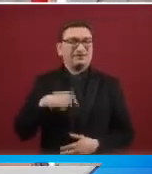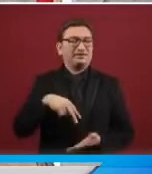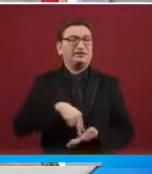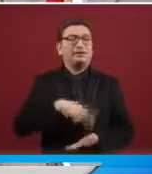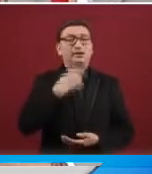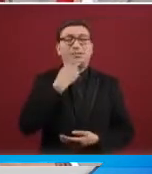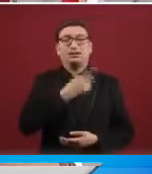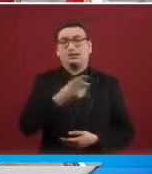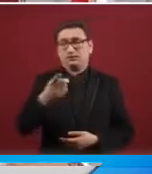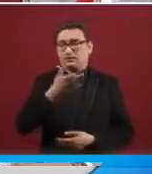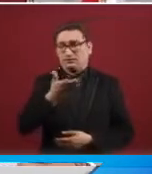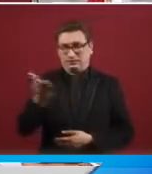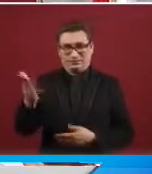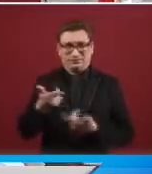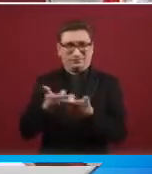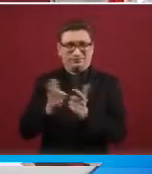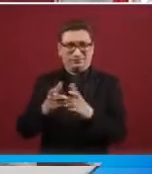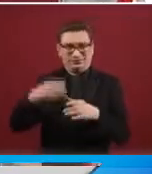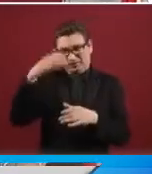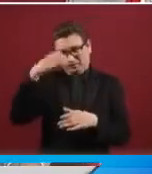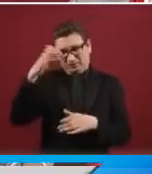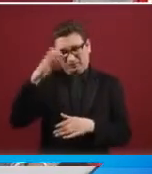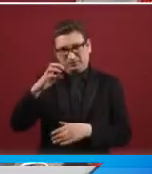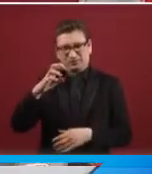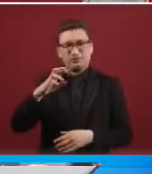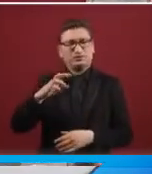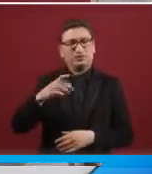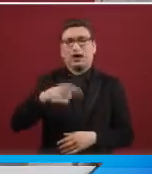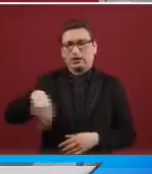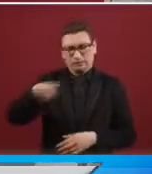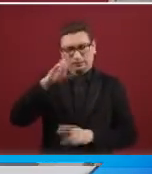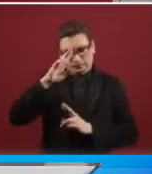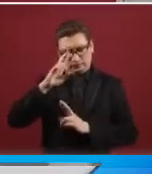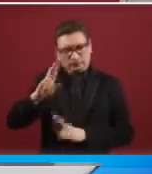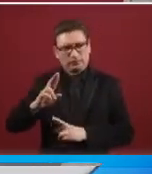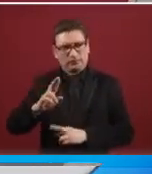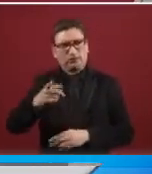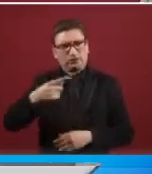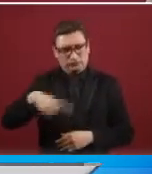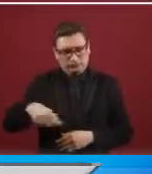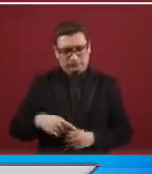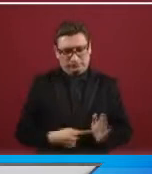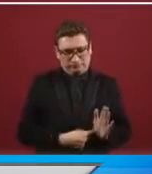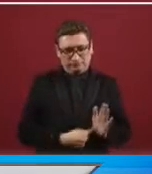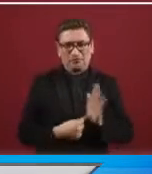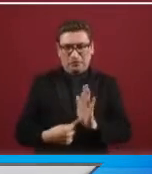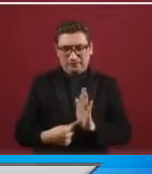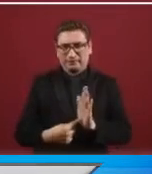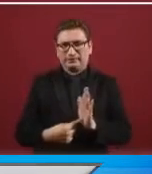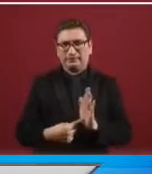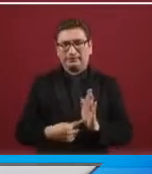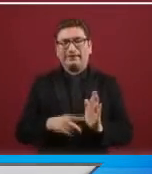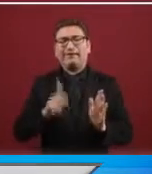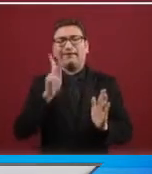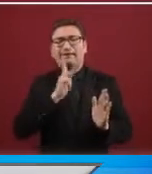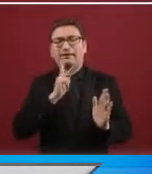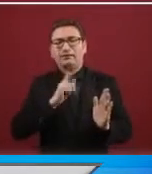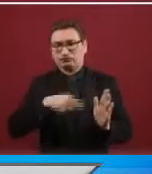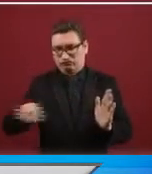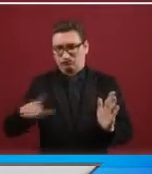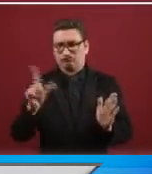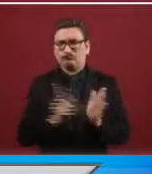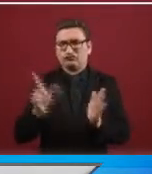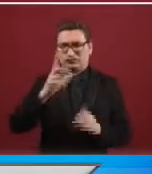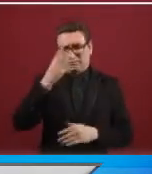con los pronósticos de los tecnócratas sobre la situación económica. Todos los días aparecen pronósticos desalentadores en cuanto a crecimiento